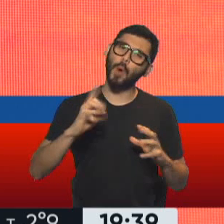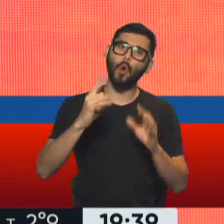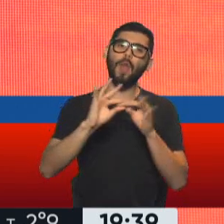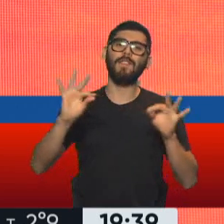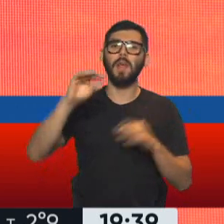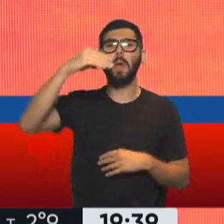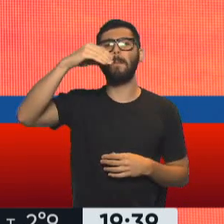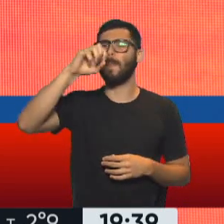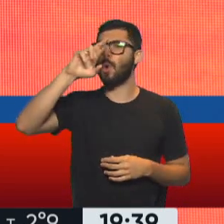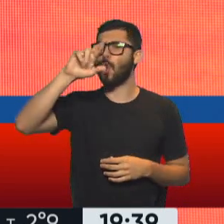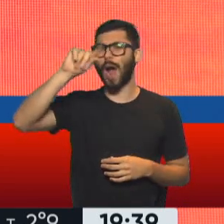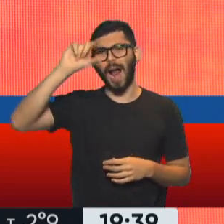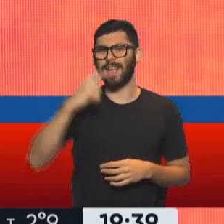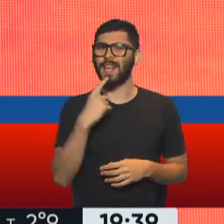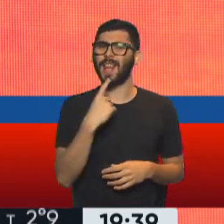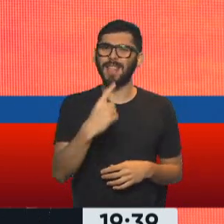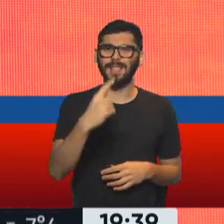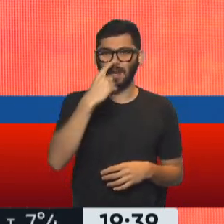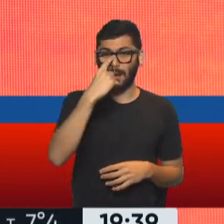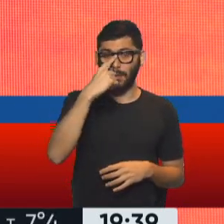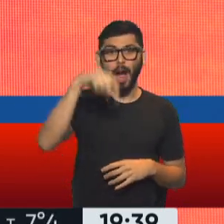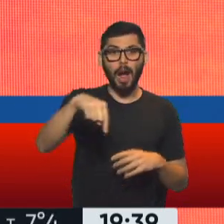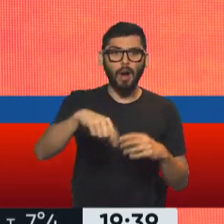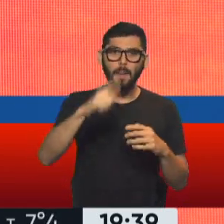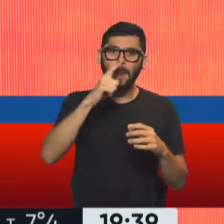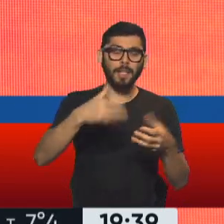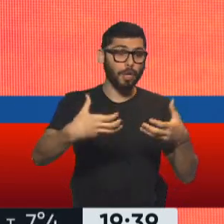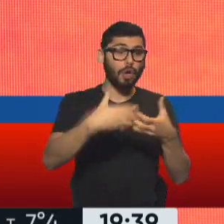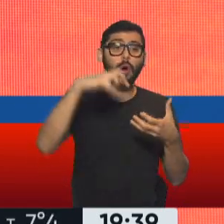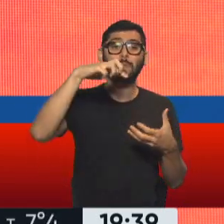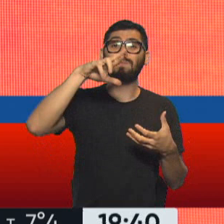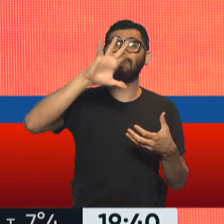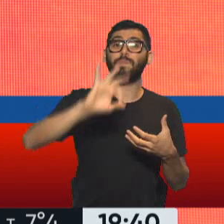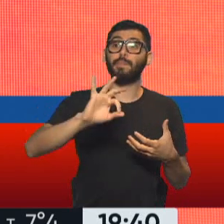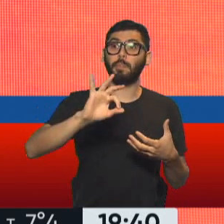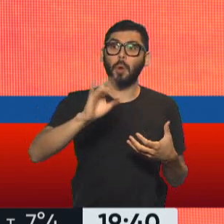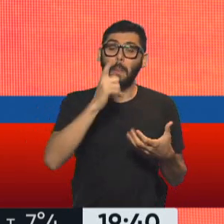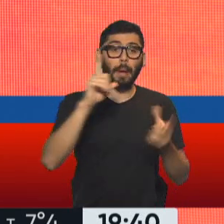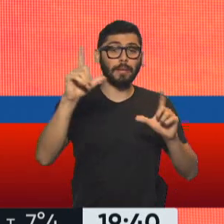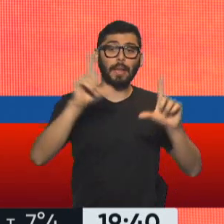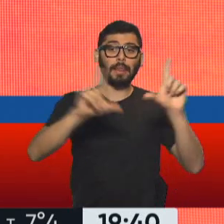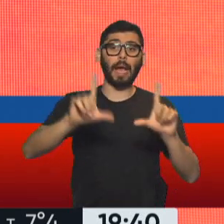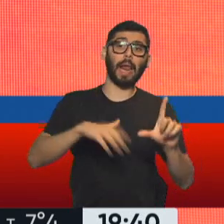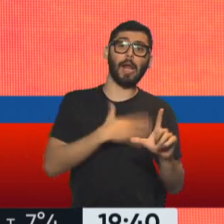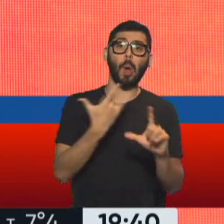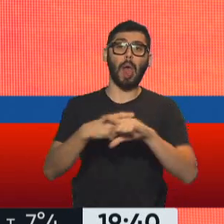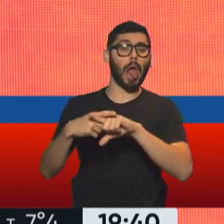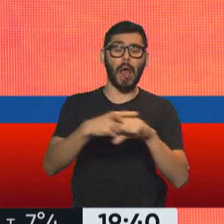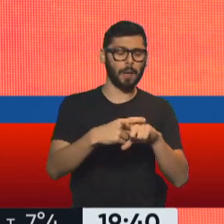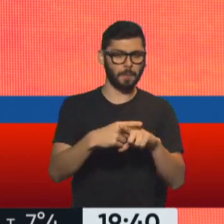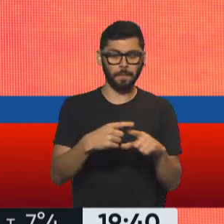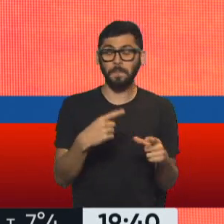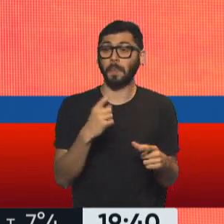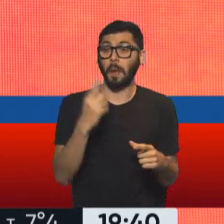él dice que se ha transformado toda una telenovela del pro y no aparecía no porque se suponía que al ser menos se iban a estar